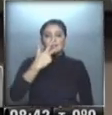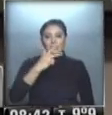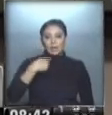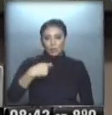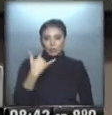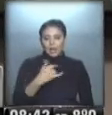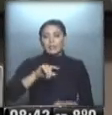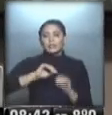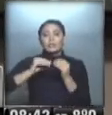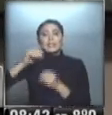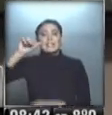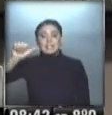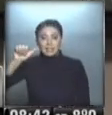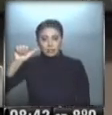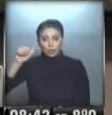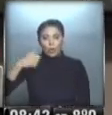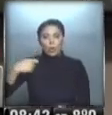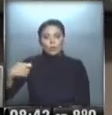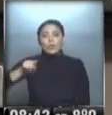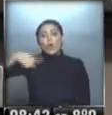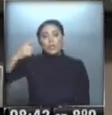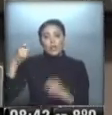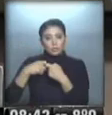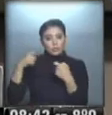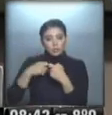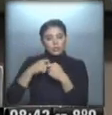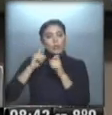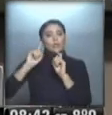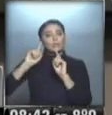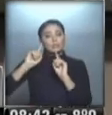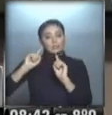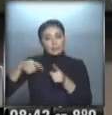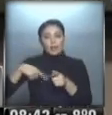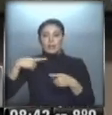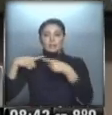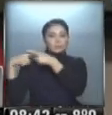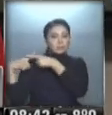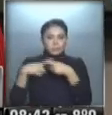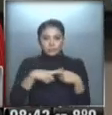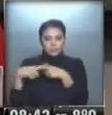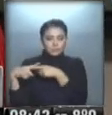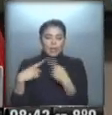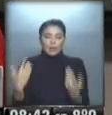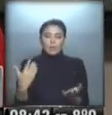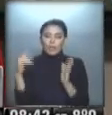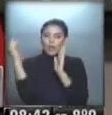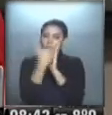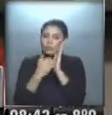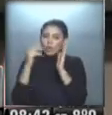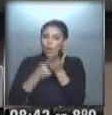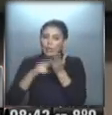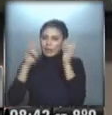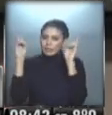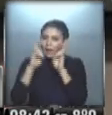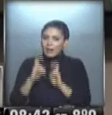nosotros en el sexto de los juicios la otra asociación participante está litigando para que se revisen las condiciones y